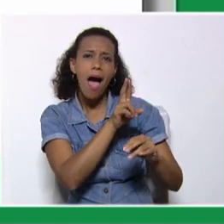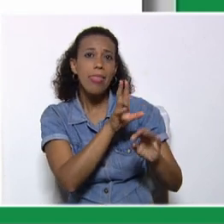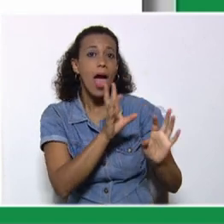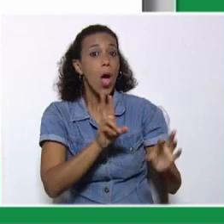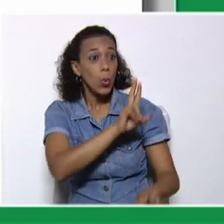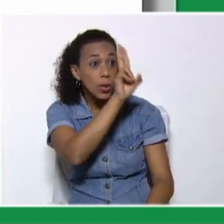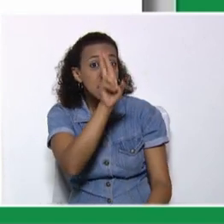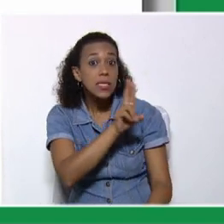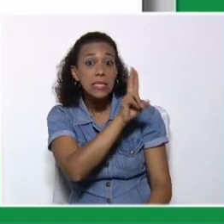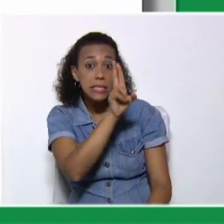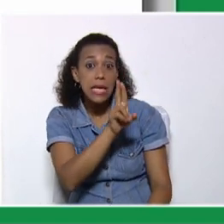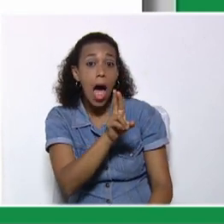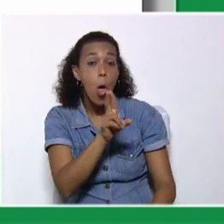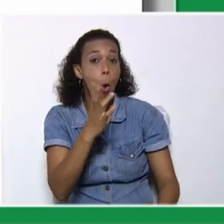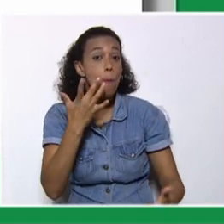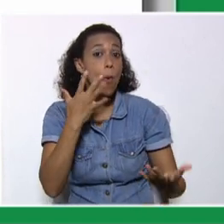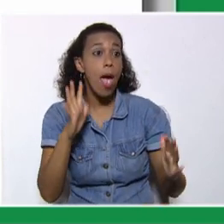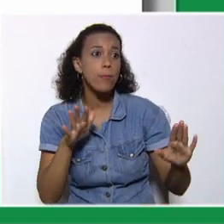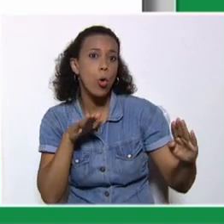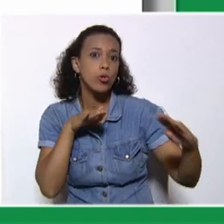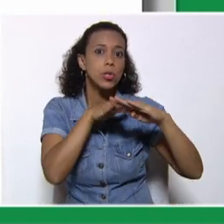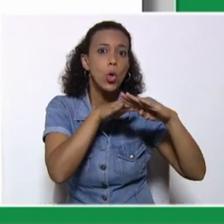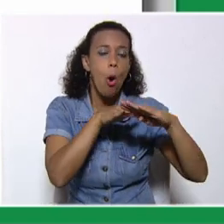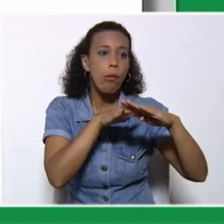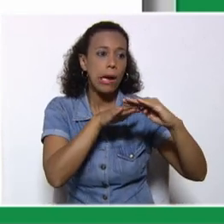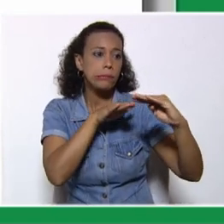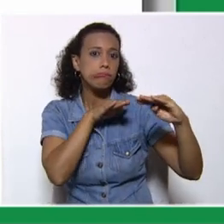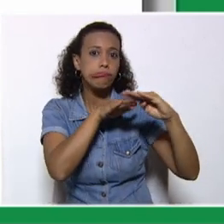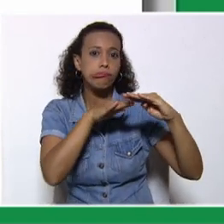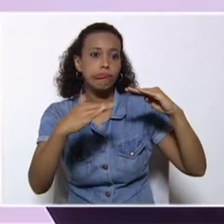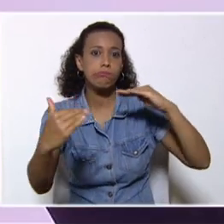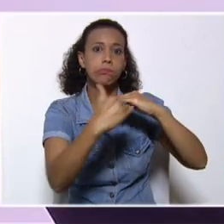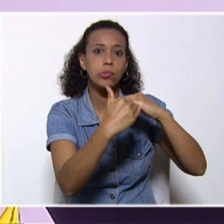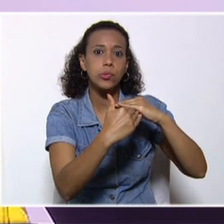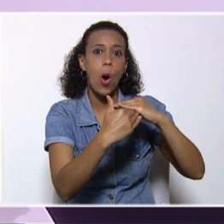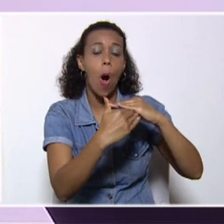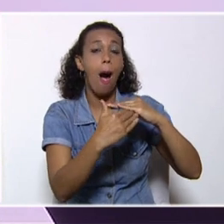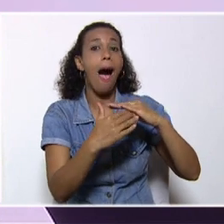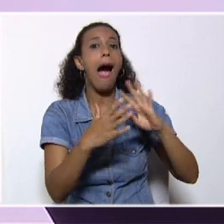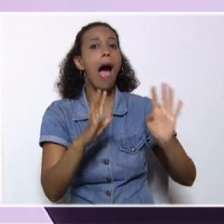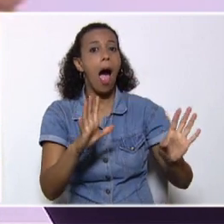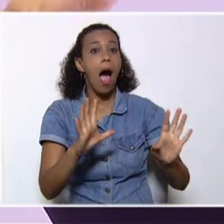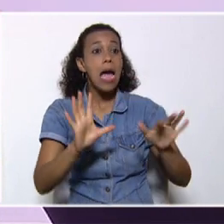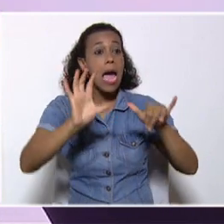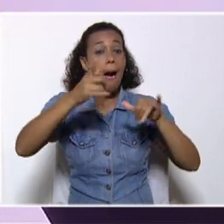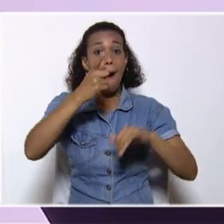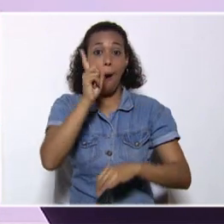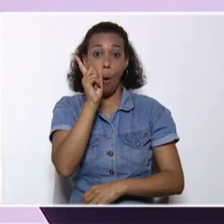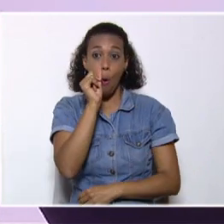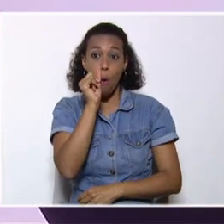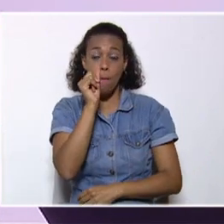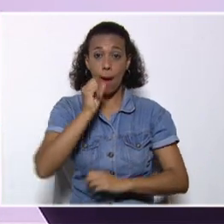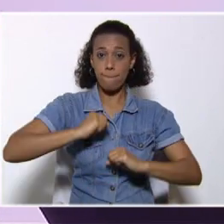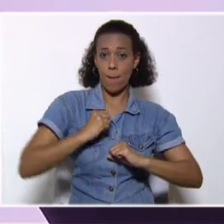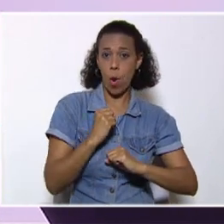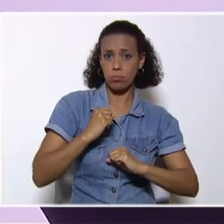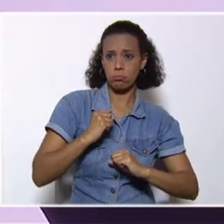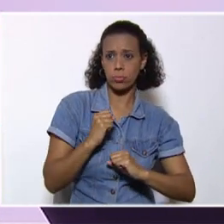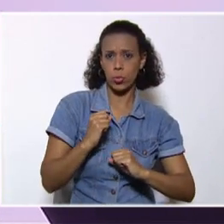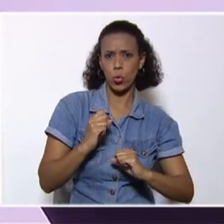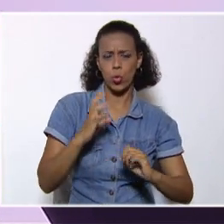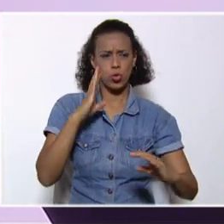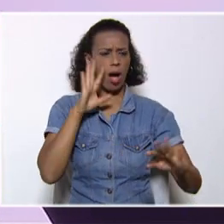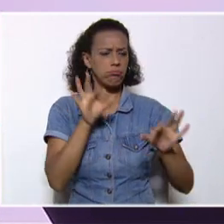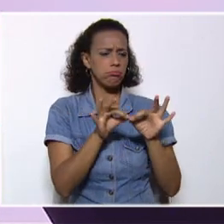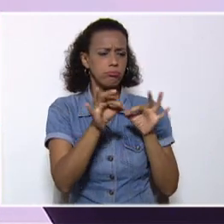que es utilizado cuando se presenta algún accidente de tránsito? Sí, ya que si ellos según una serie de cálculos que hacen y